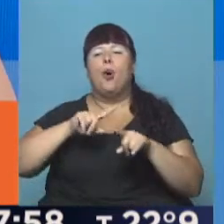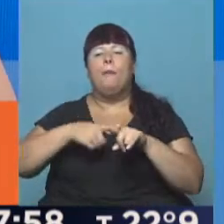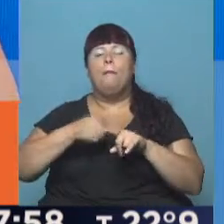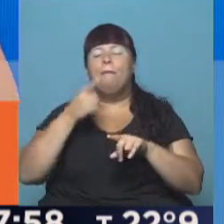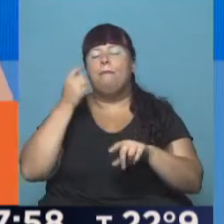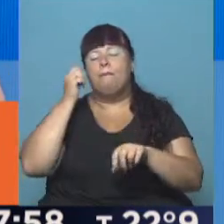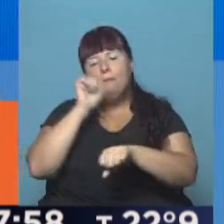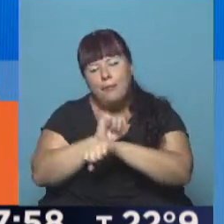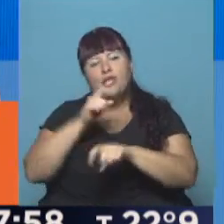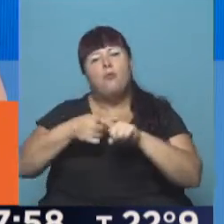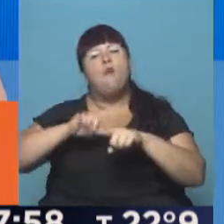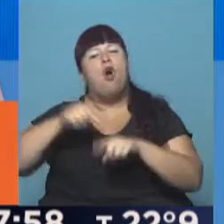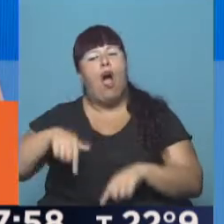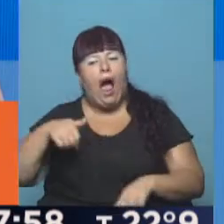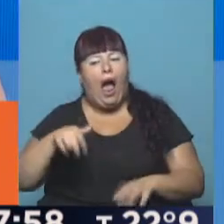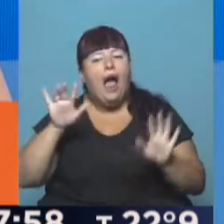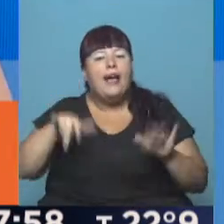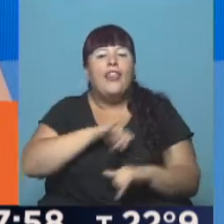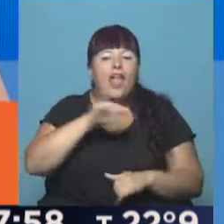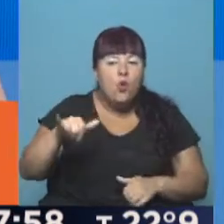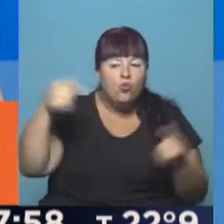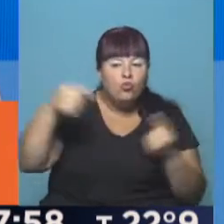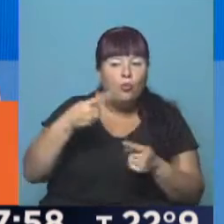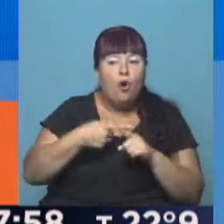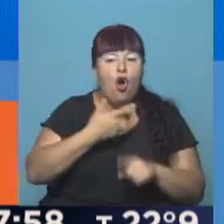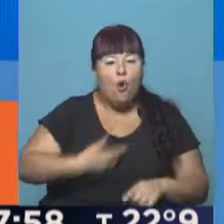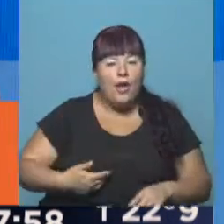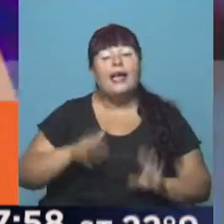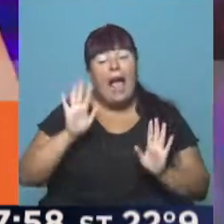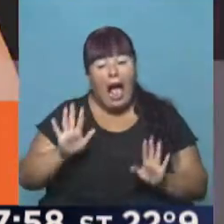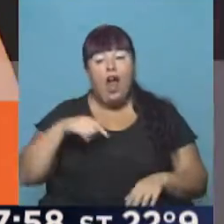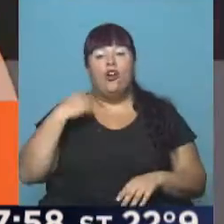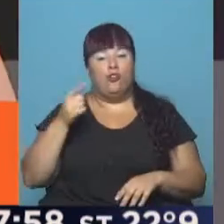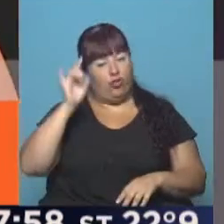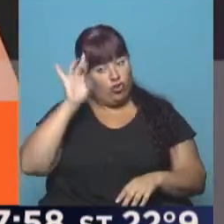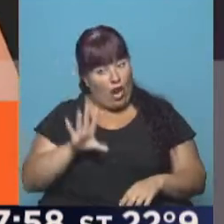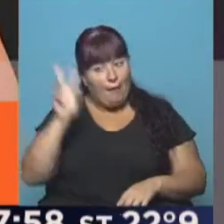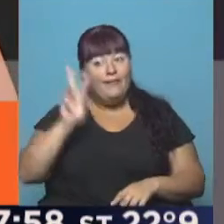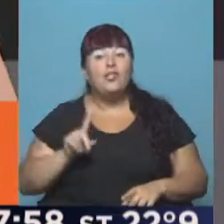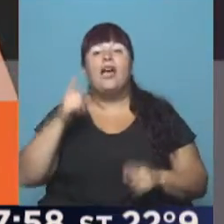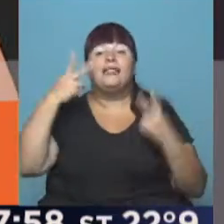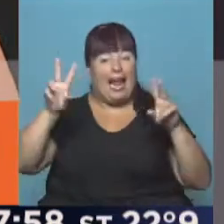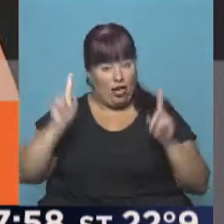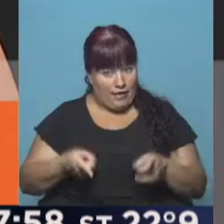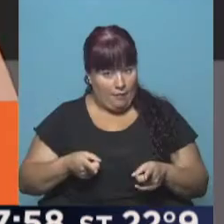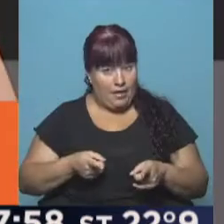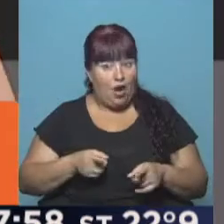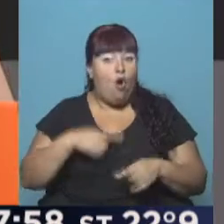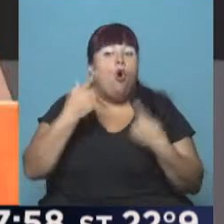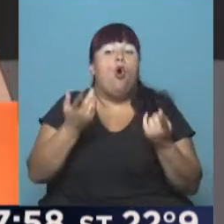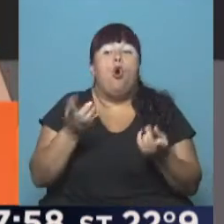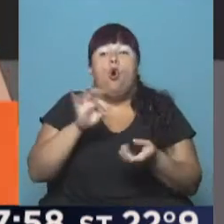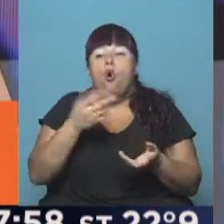creen ustedes que hay actualmente, al menos denunciados? Sí, nosotros trabajamos... No solamente venezolanos, sino extranjeros también, o